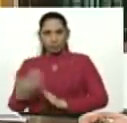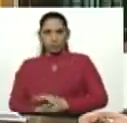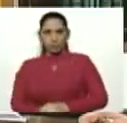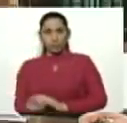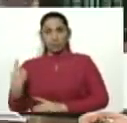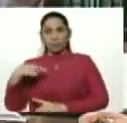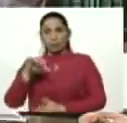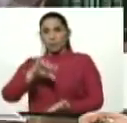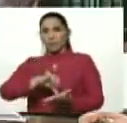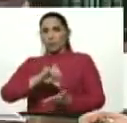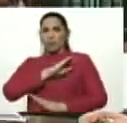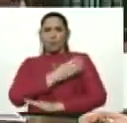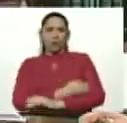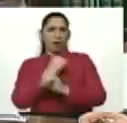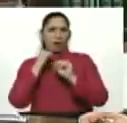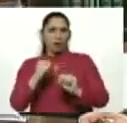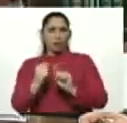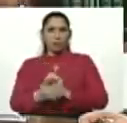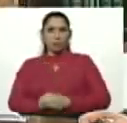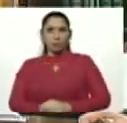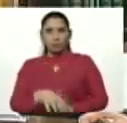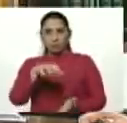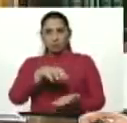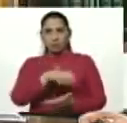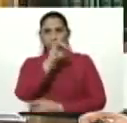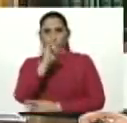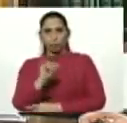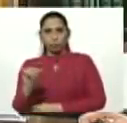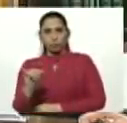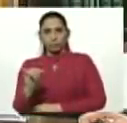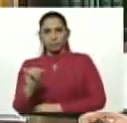Tenemos un foco duro en el estado Zulia.